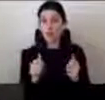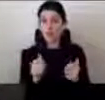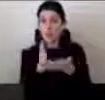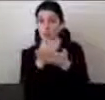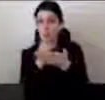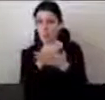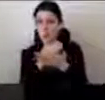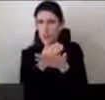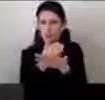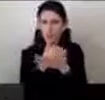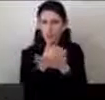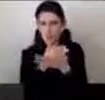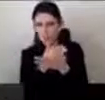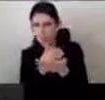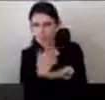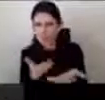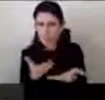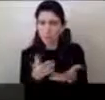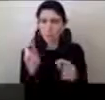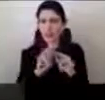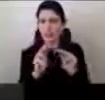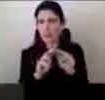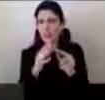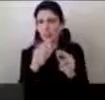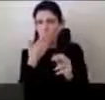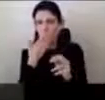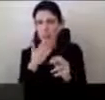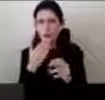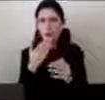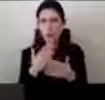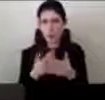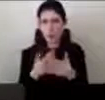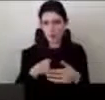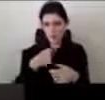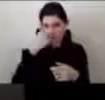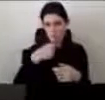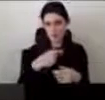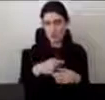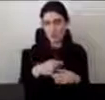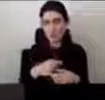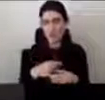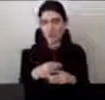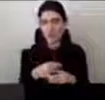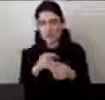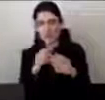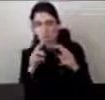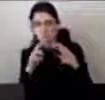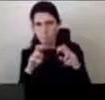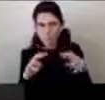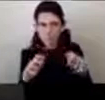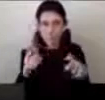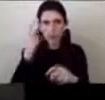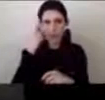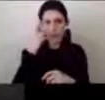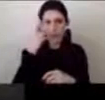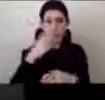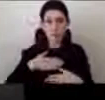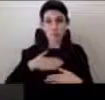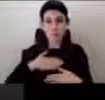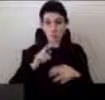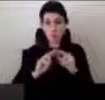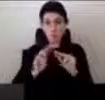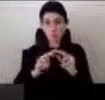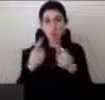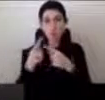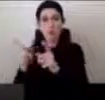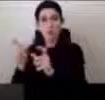de qué acción es más pertinente de realizar en su turno, analizar al pensar en sus propias acciones y la de los